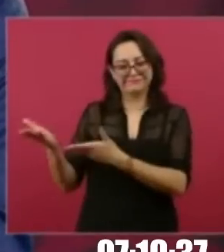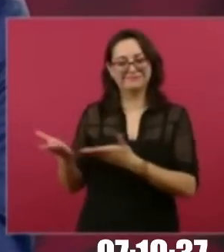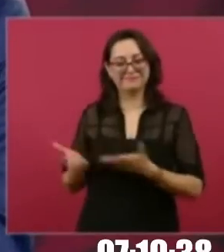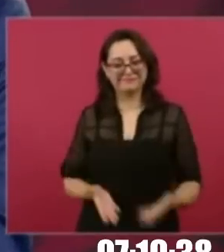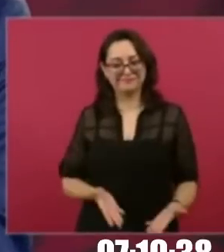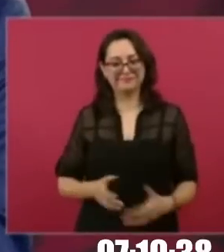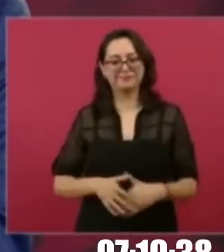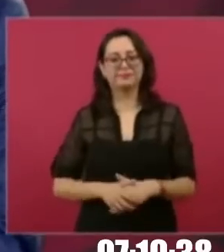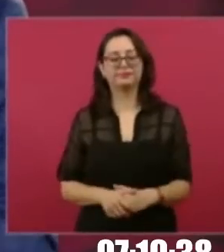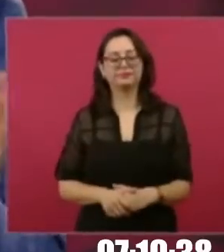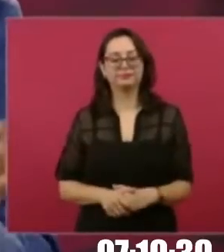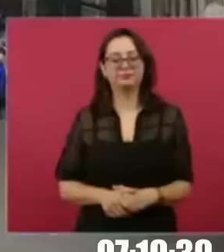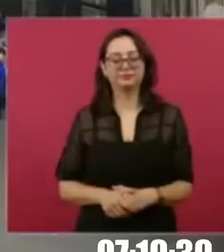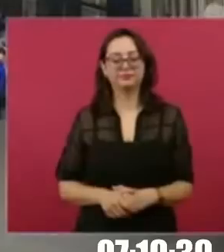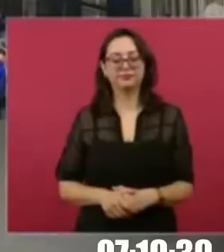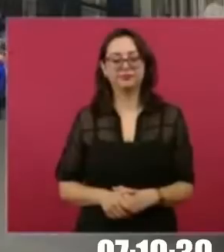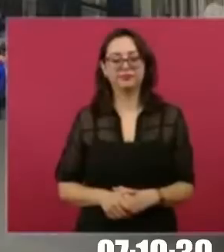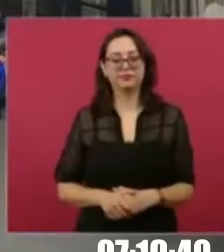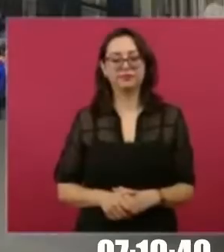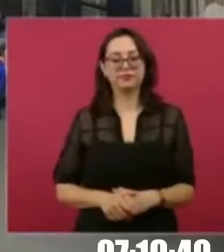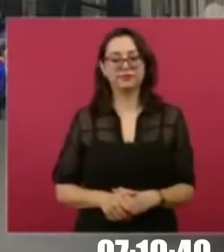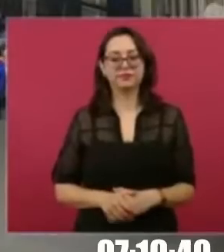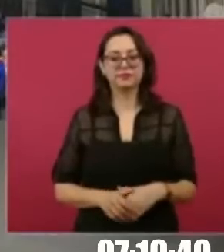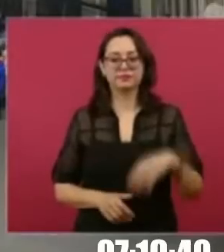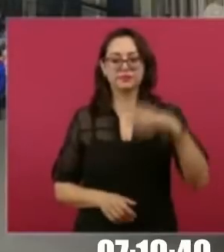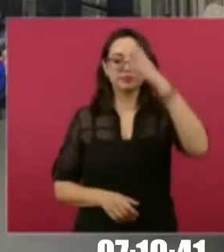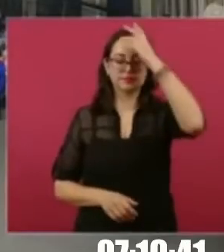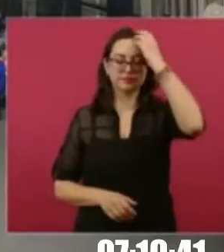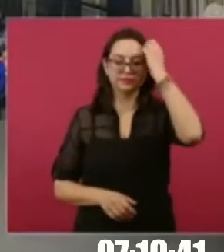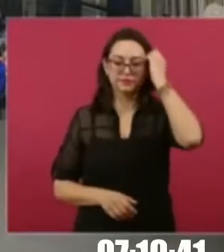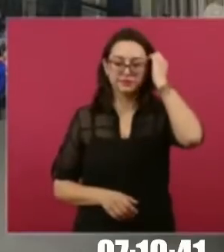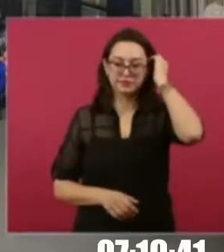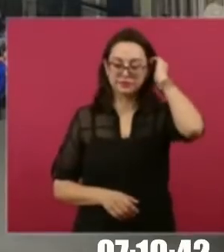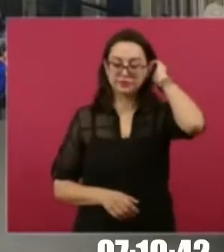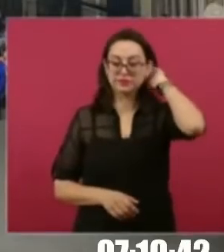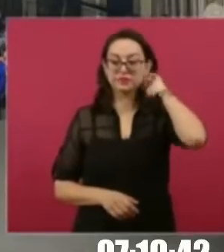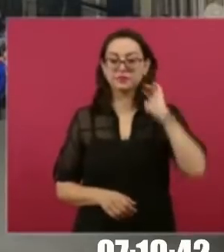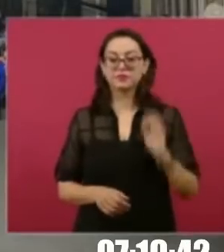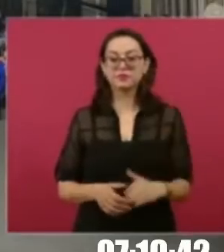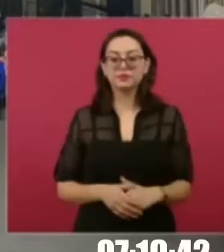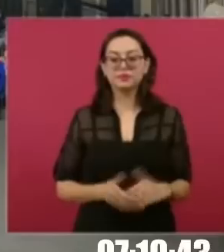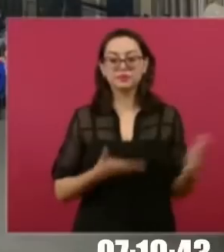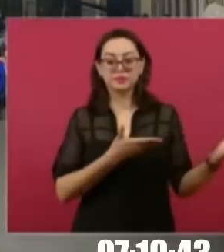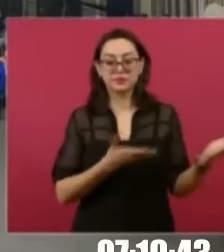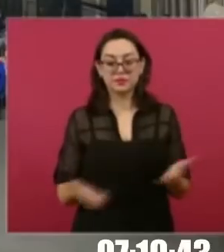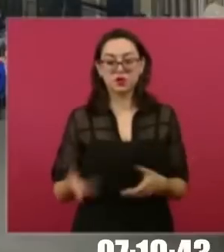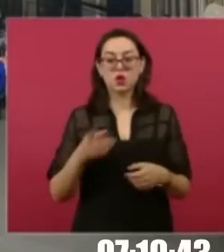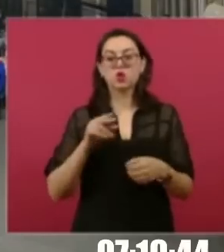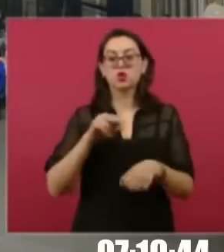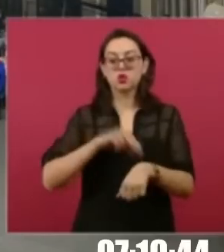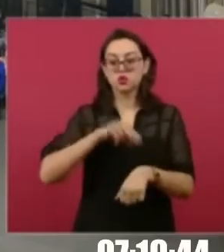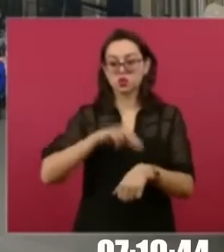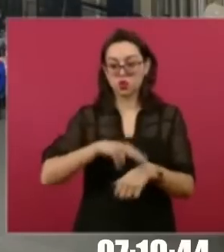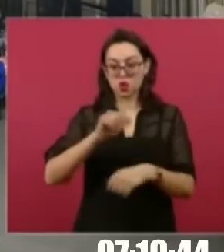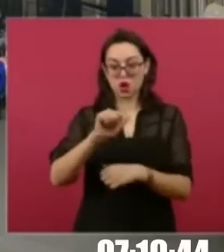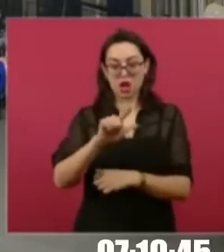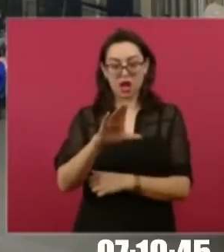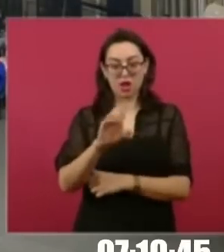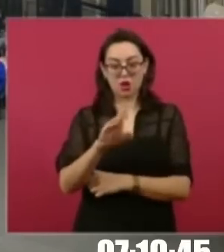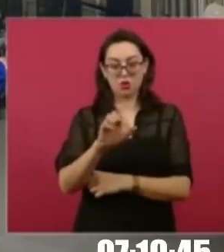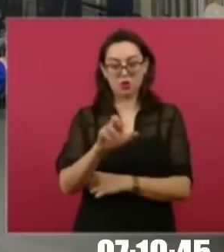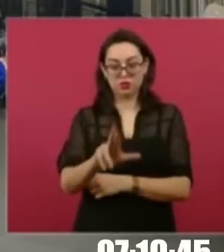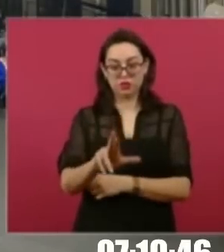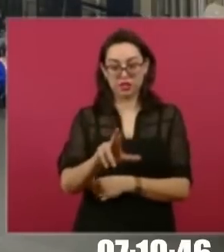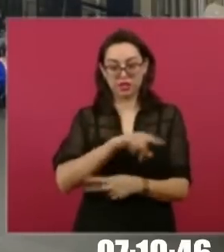si les parece pues escuchamos al doctor Jorge Alcocer y luego